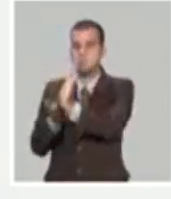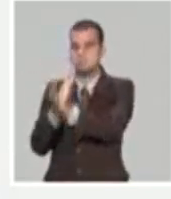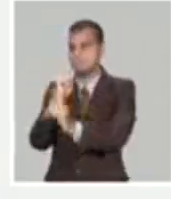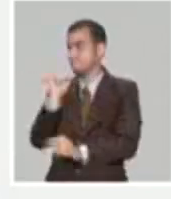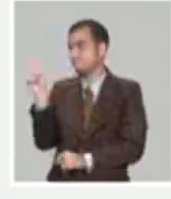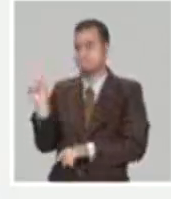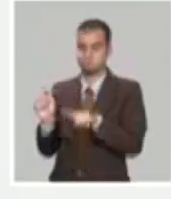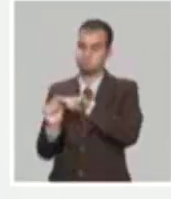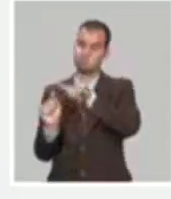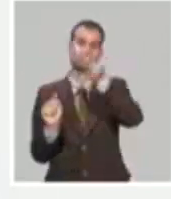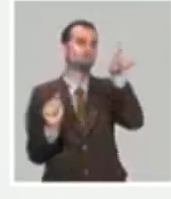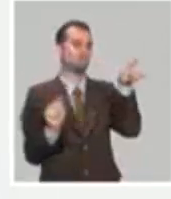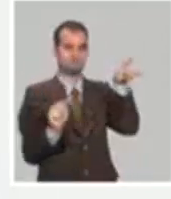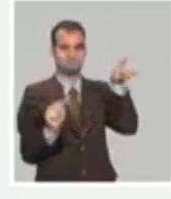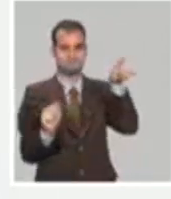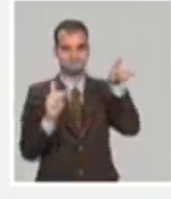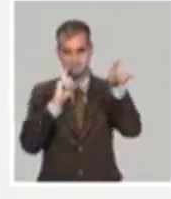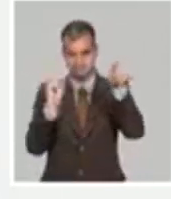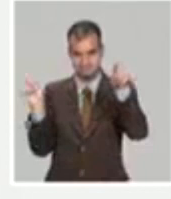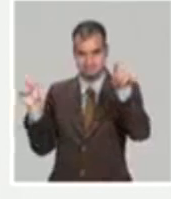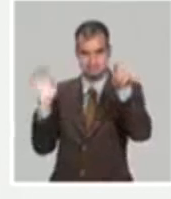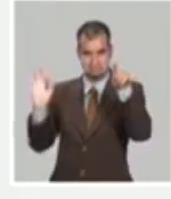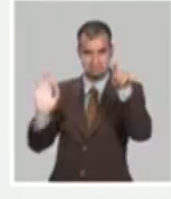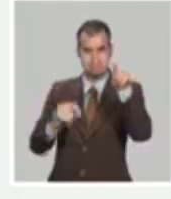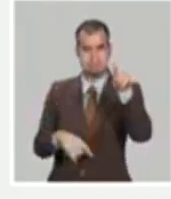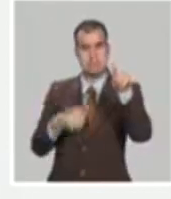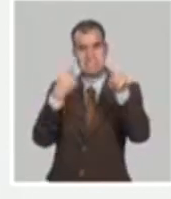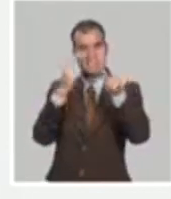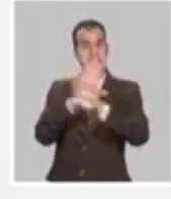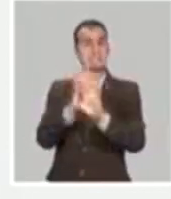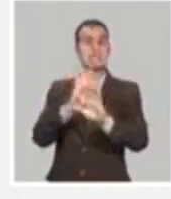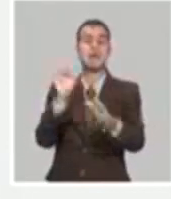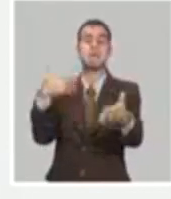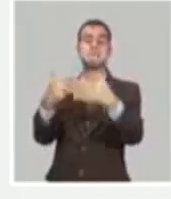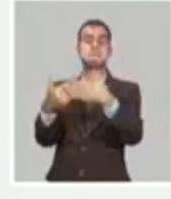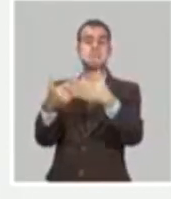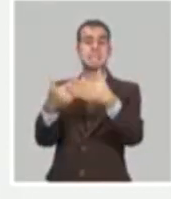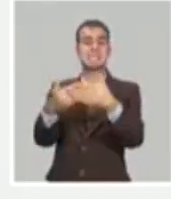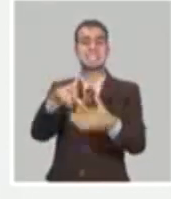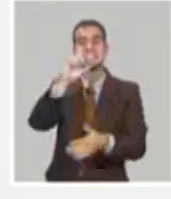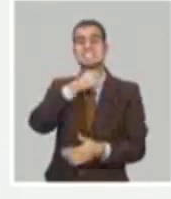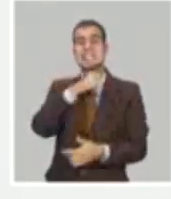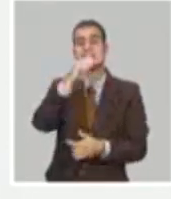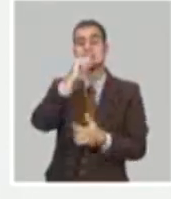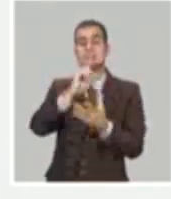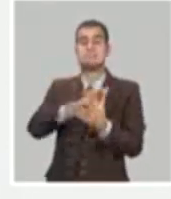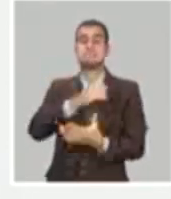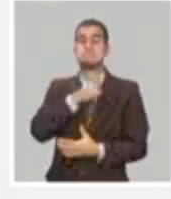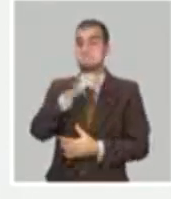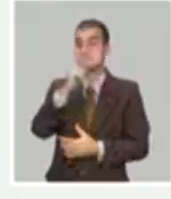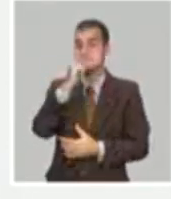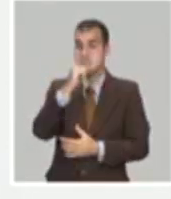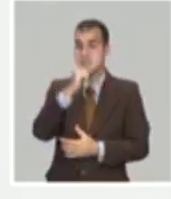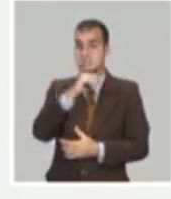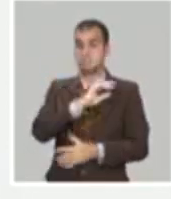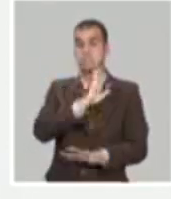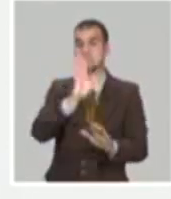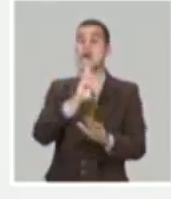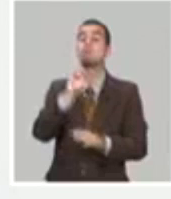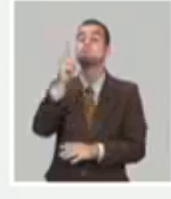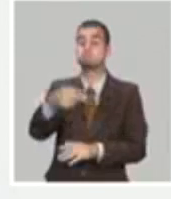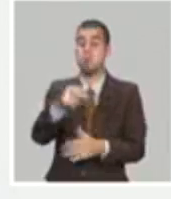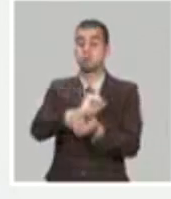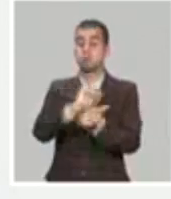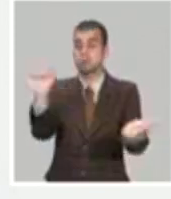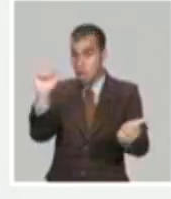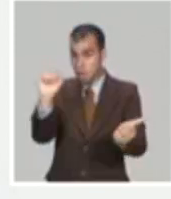ahí tenemos hasta un estimado incluso del autorizo del CEMEI ya para el uso pensando en masivo, el fin de la fase 3, que pensamos que podamos